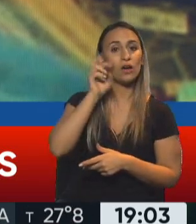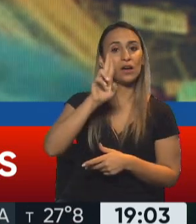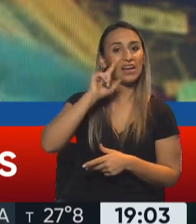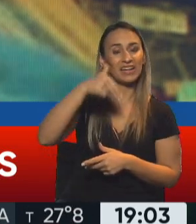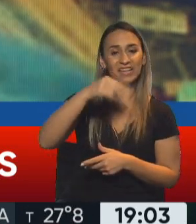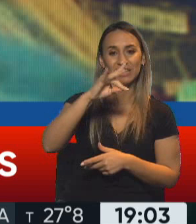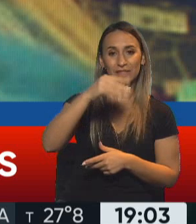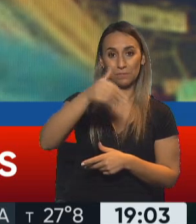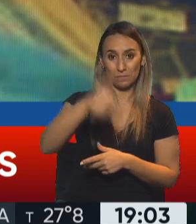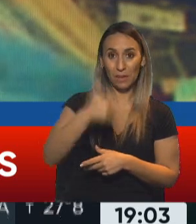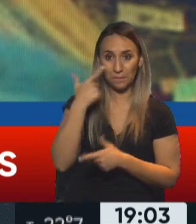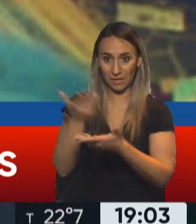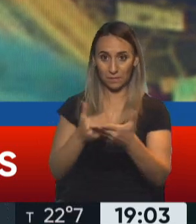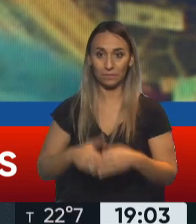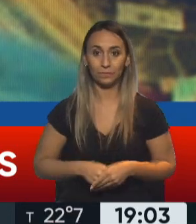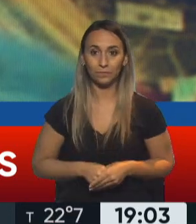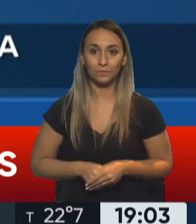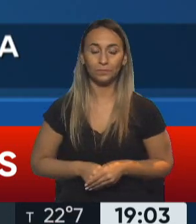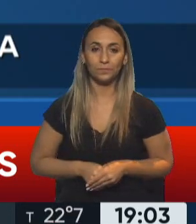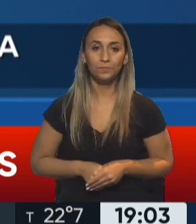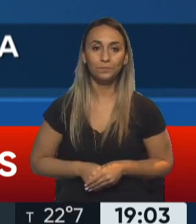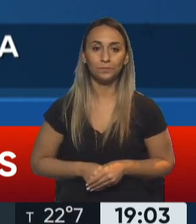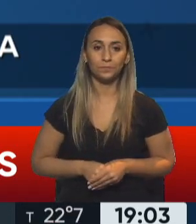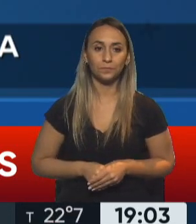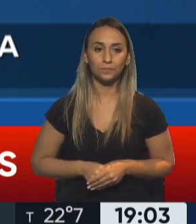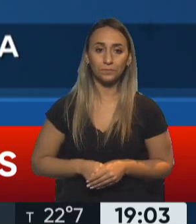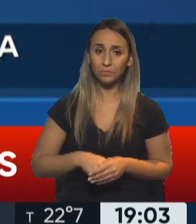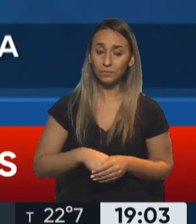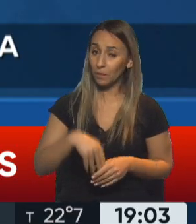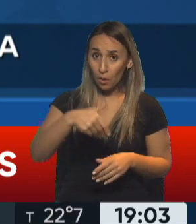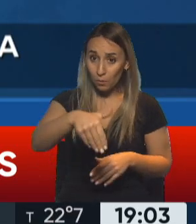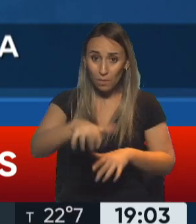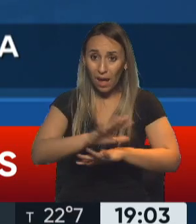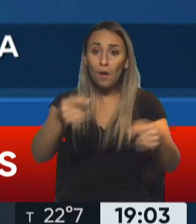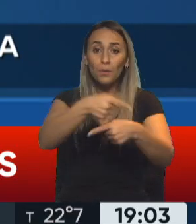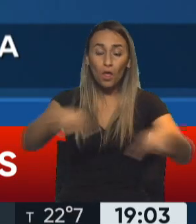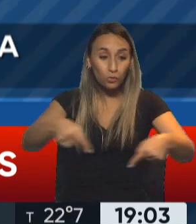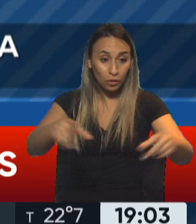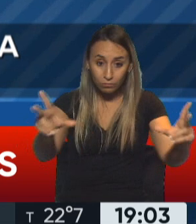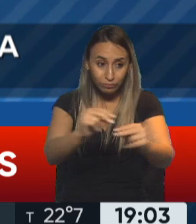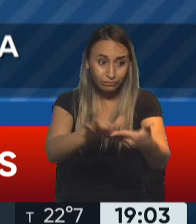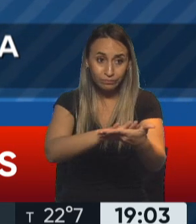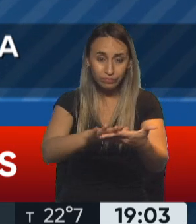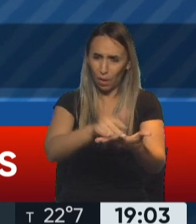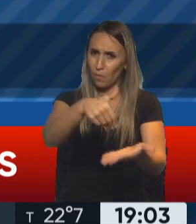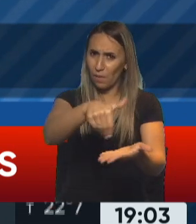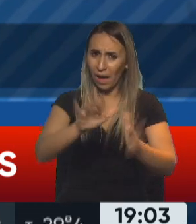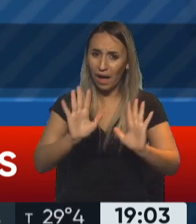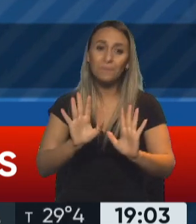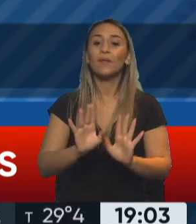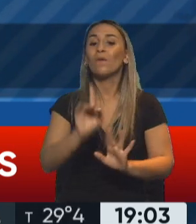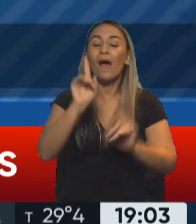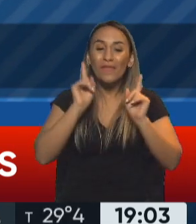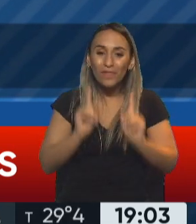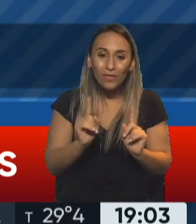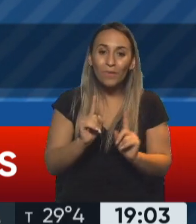dijo esto. Si querés lo podemos escuchar. Va a haber desabastecimiento, no tenga ninguna duda, que en algún producto, cuando se